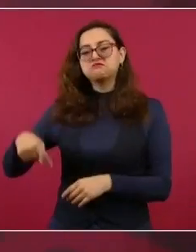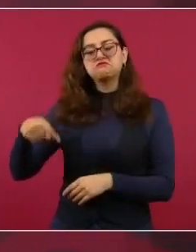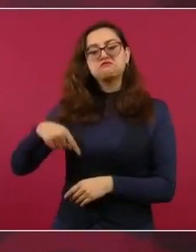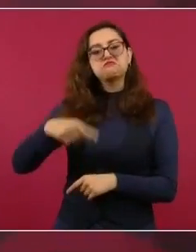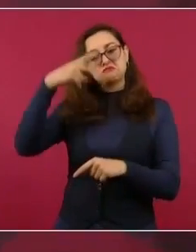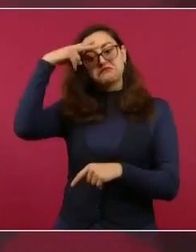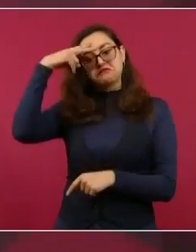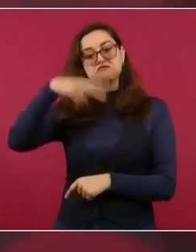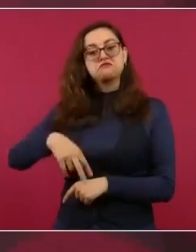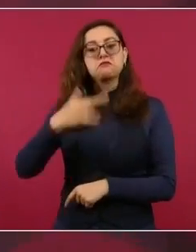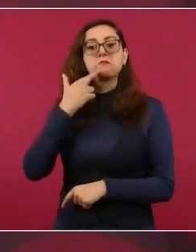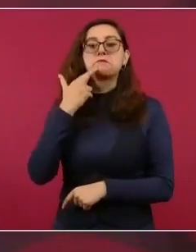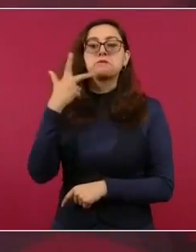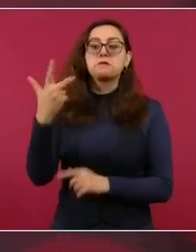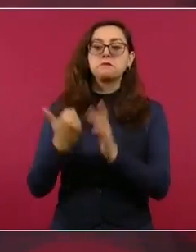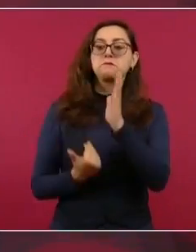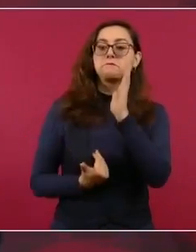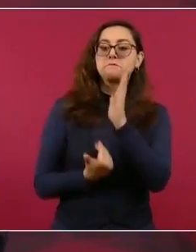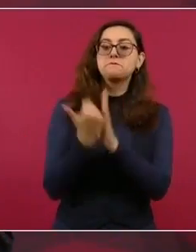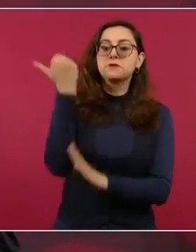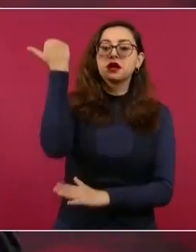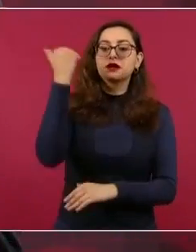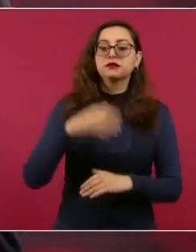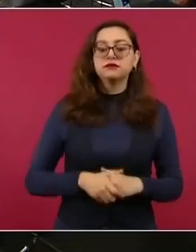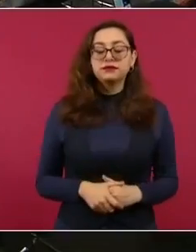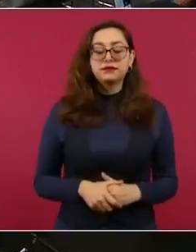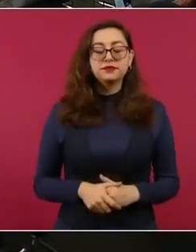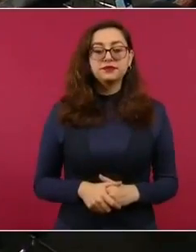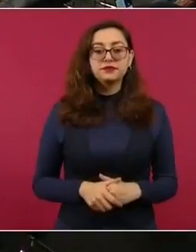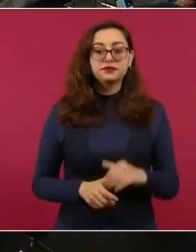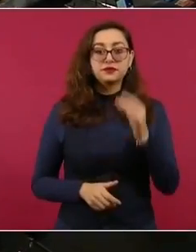están creciendo las inversiones